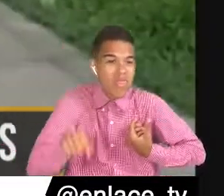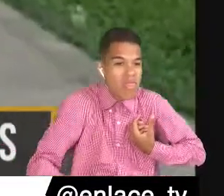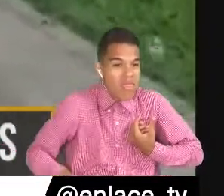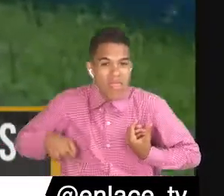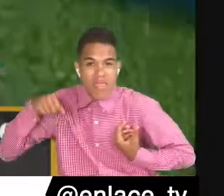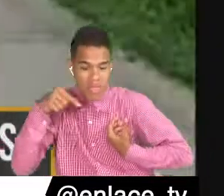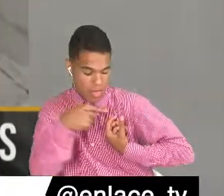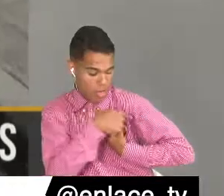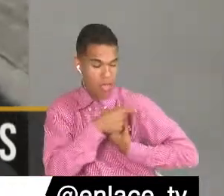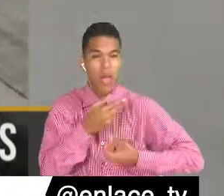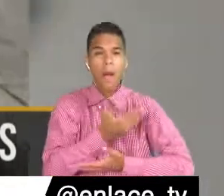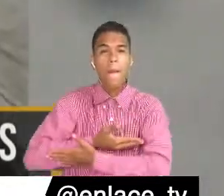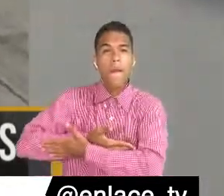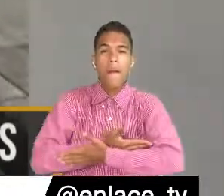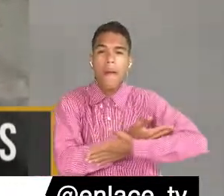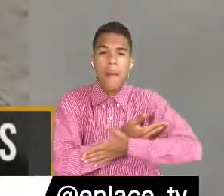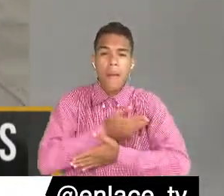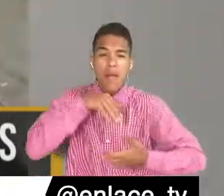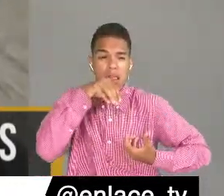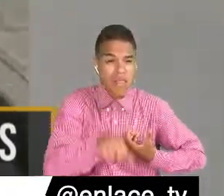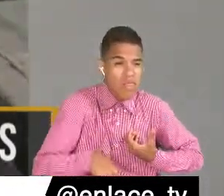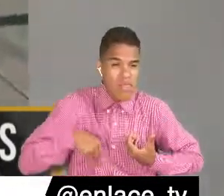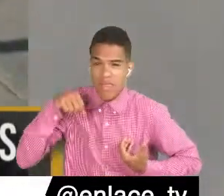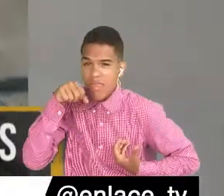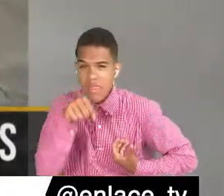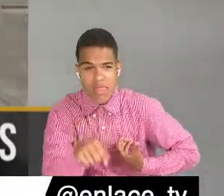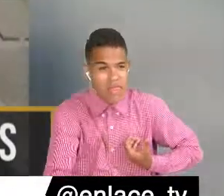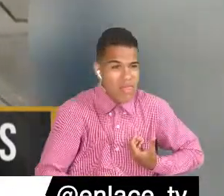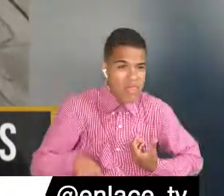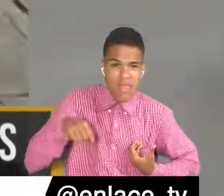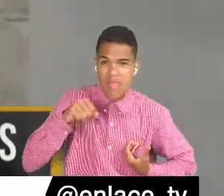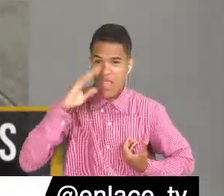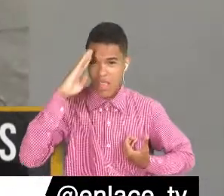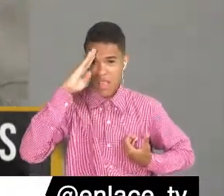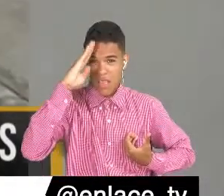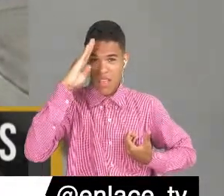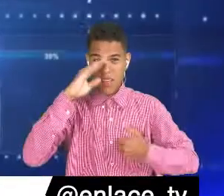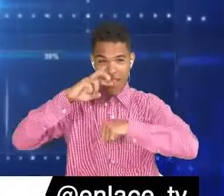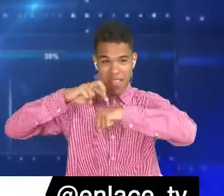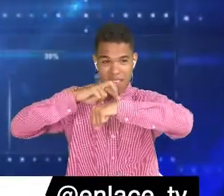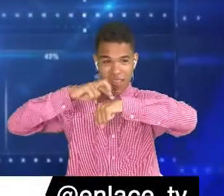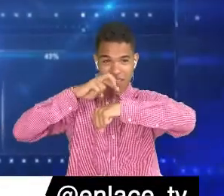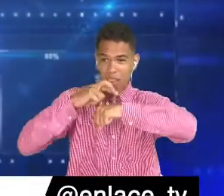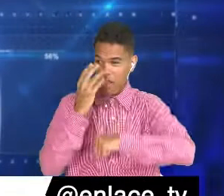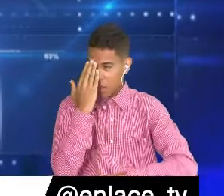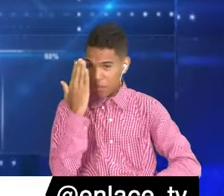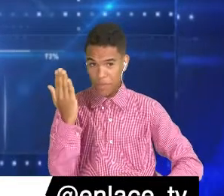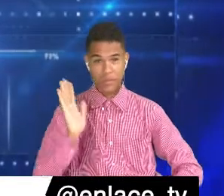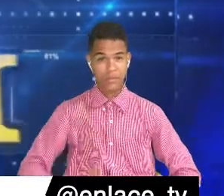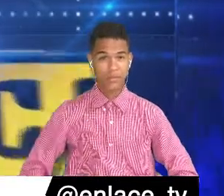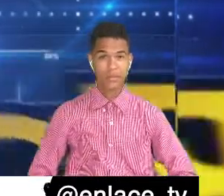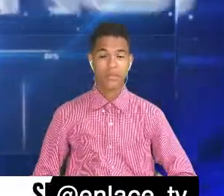riesgos que ello implica. El ciclista y el menor transitan por el comando de policía del barrio El Parnaso.